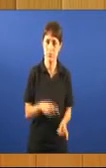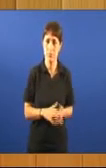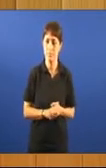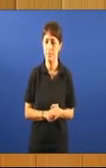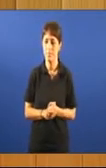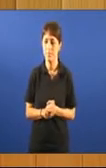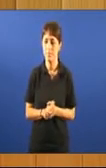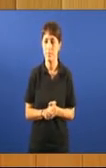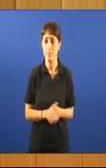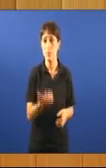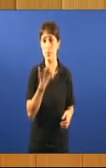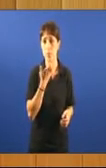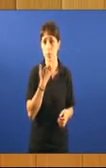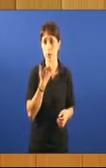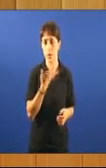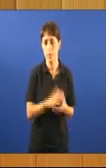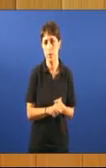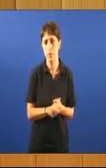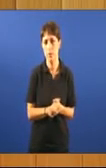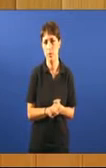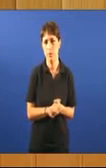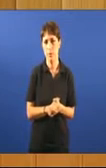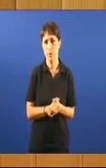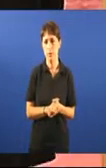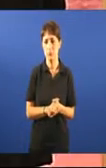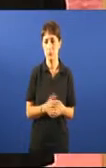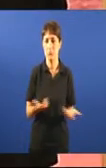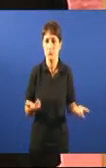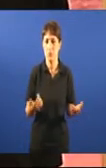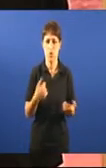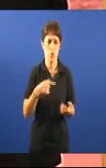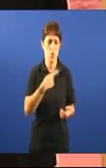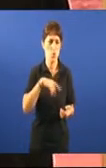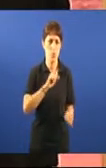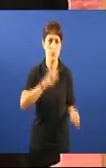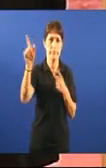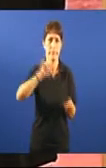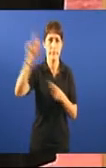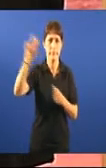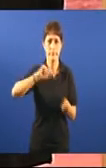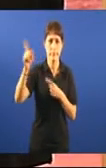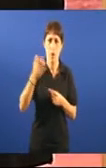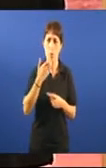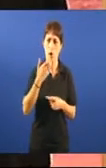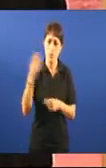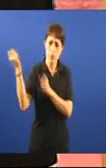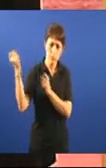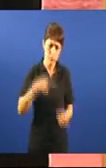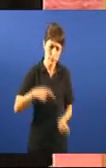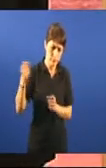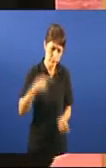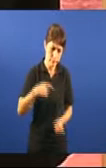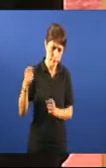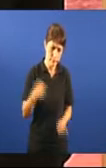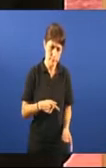grande debuxante Xosé Lois. Por que importamos leite? Porque non importamos nada.